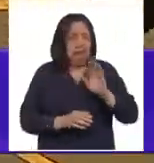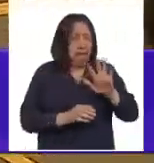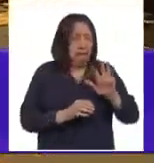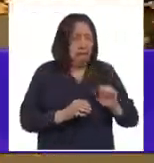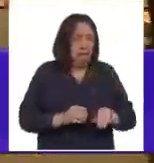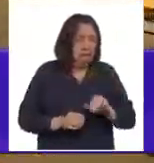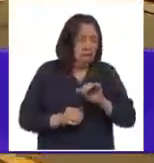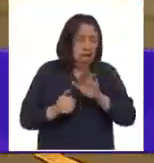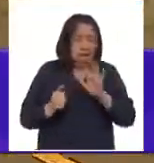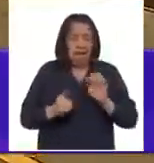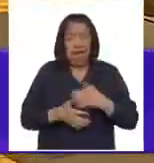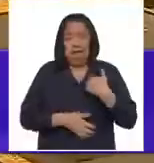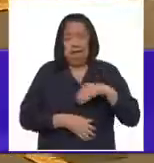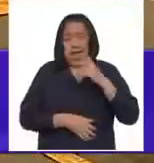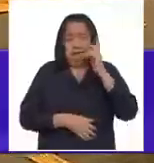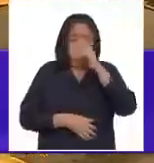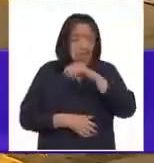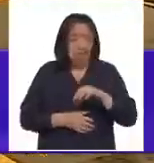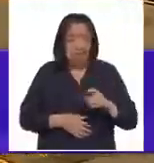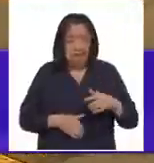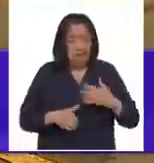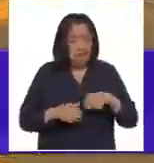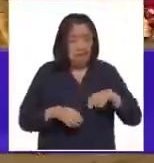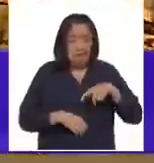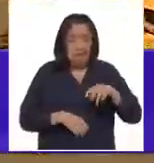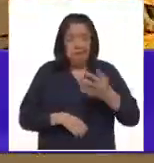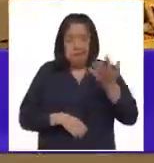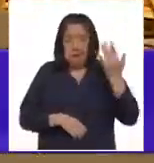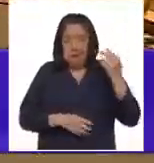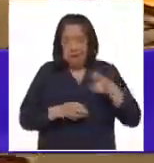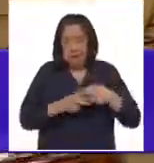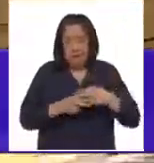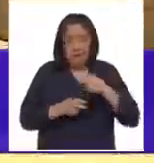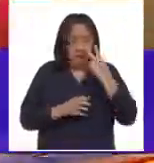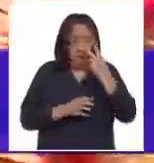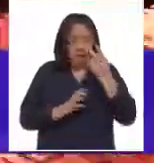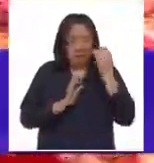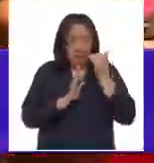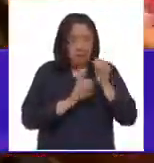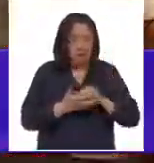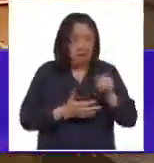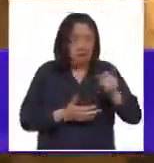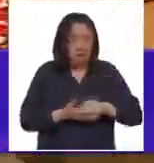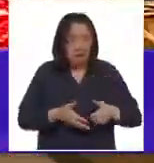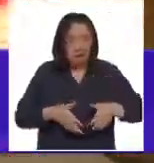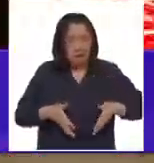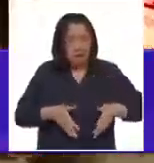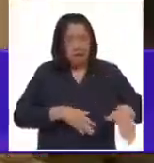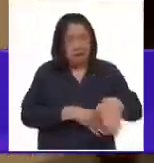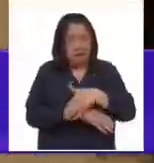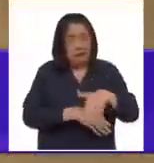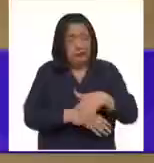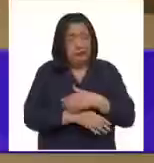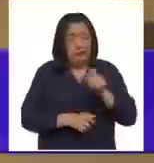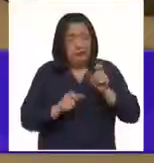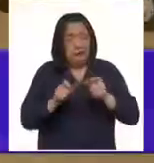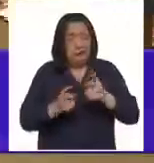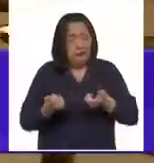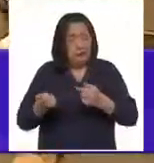tarde ya es muy difícil andar, lo vamos a ver en unas imágenes en breve, pero el que estén ocupadas las pistas, las calles,